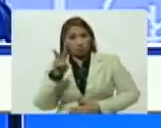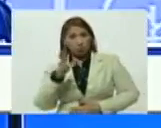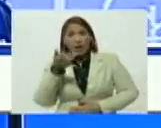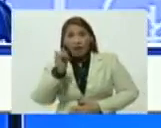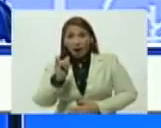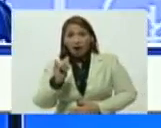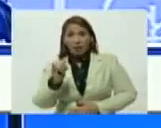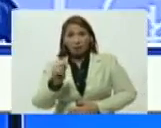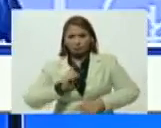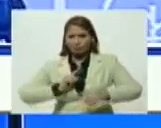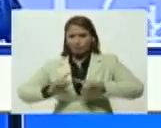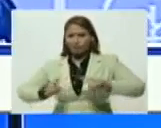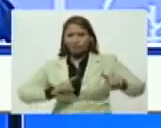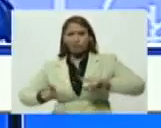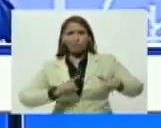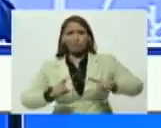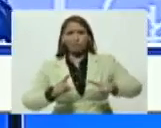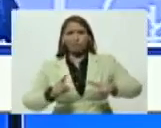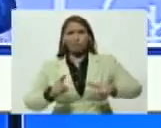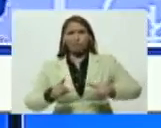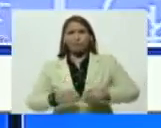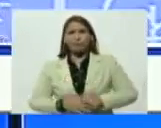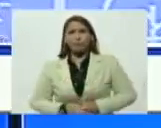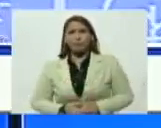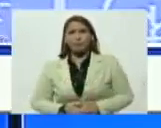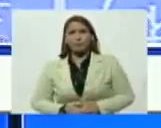es un régimen o un régimen